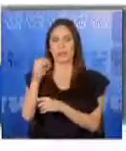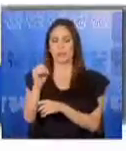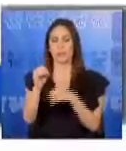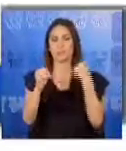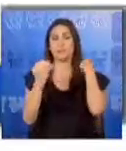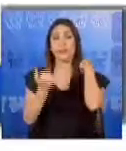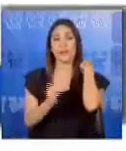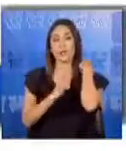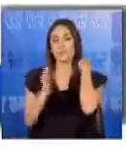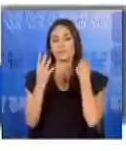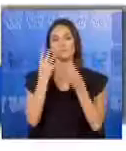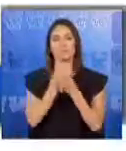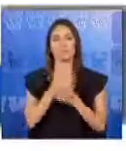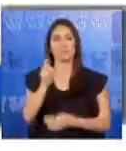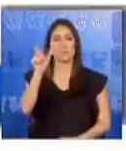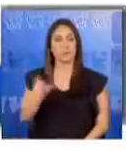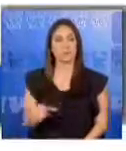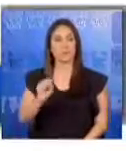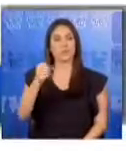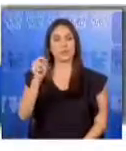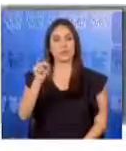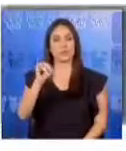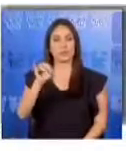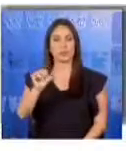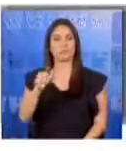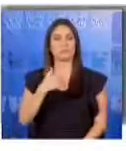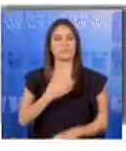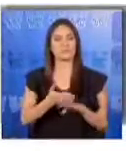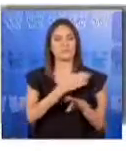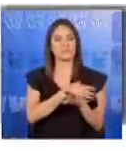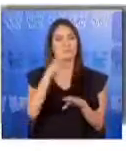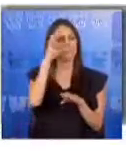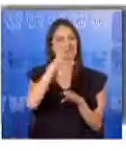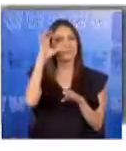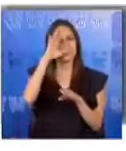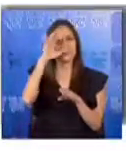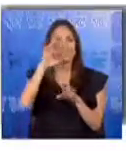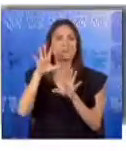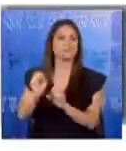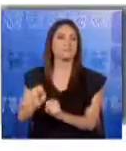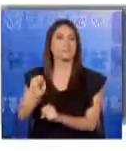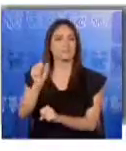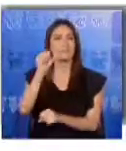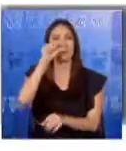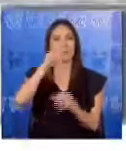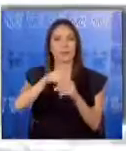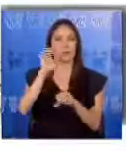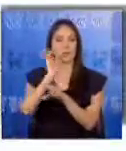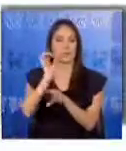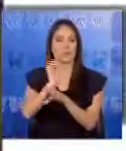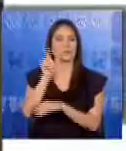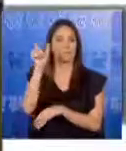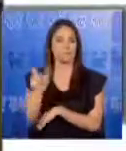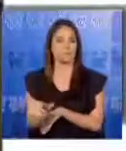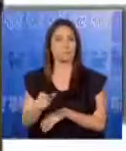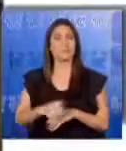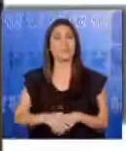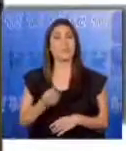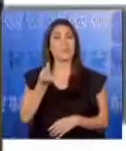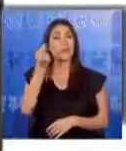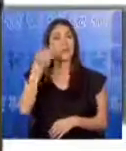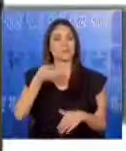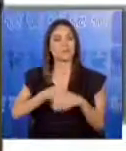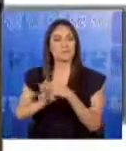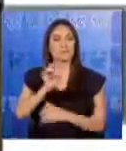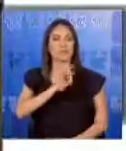procedido a la detención de Sonia Yolanda C.S., requerida por difusión roja en el caso cohecho de Petro Ecuador. Dicha ciudadana pretendió ingresar a